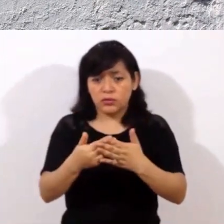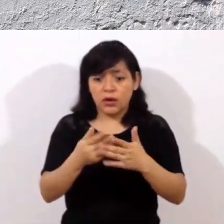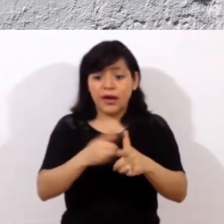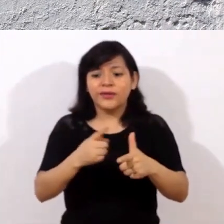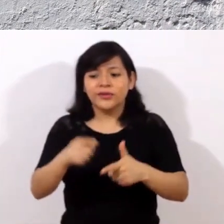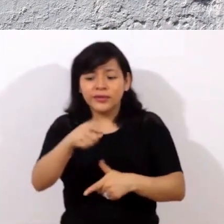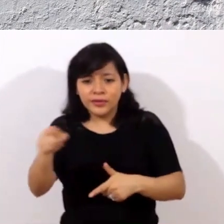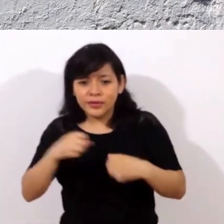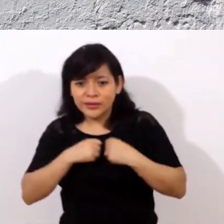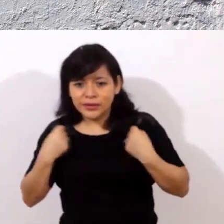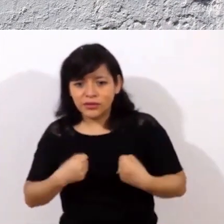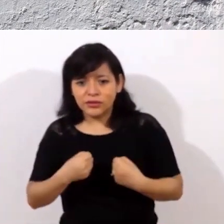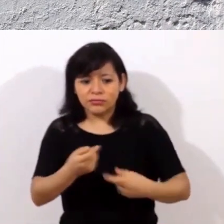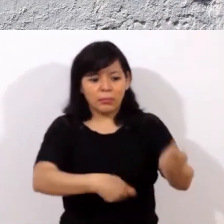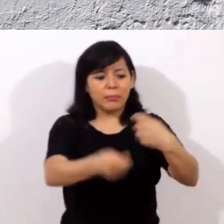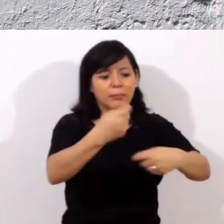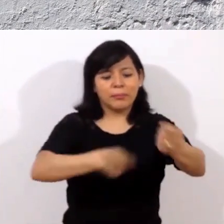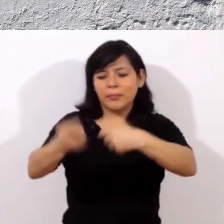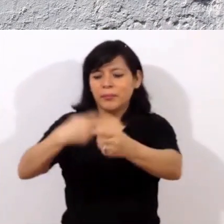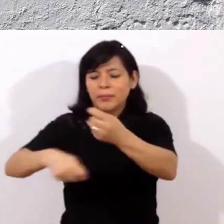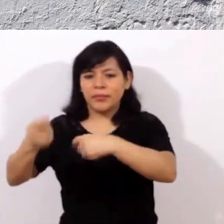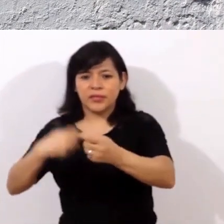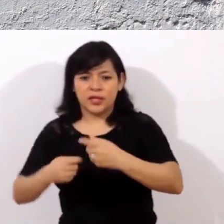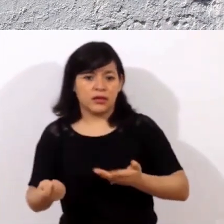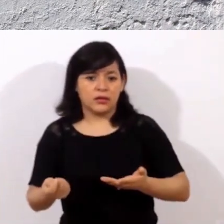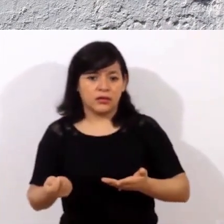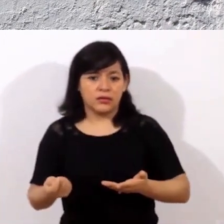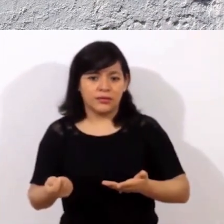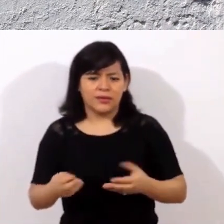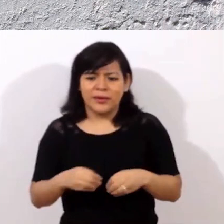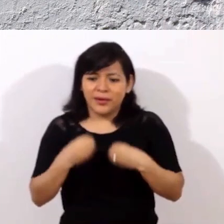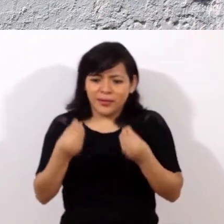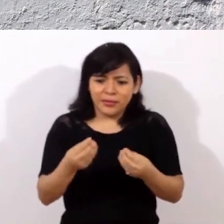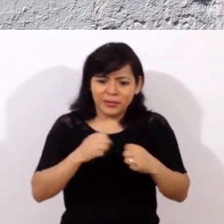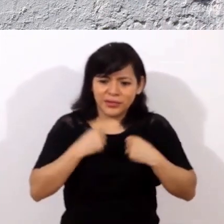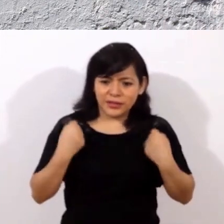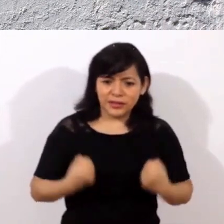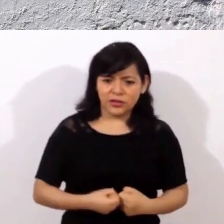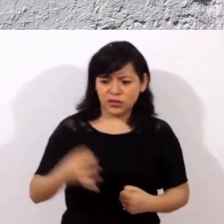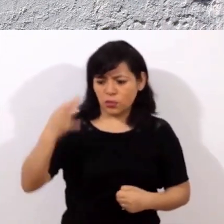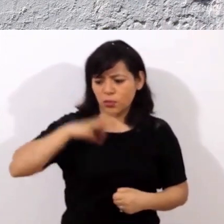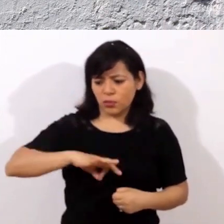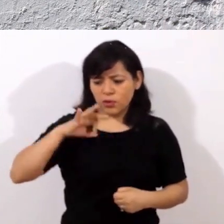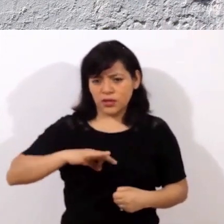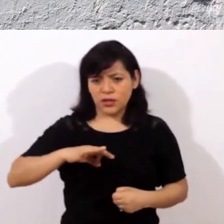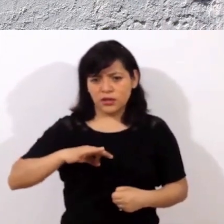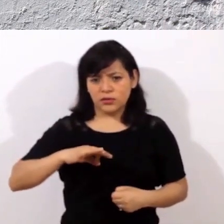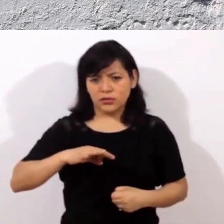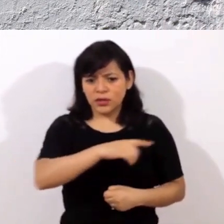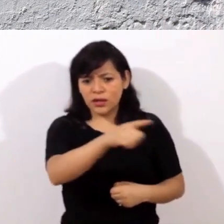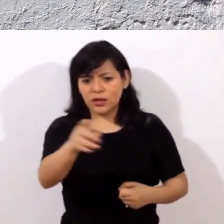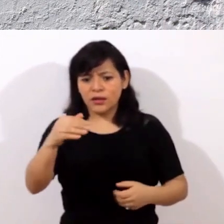a otros familiares X. En fin, los sacerdotes sacaban provecho de que el